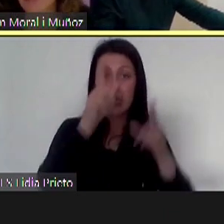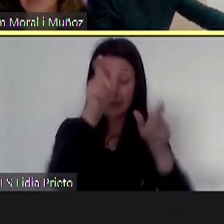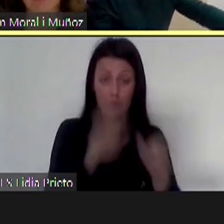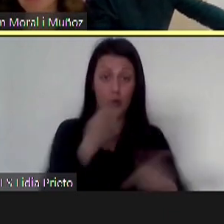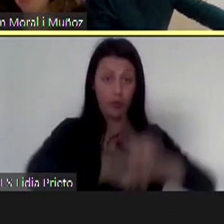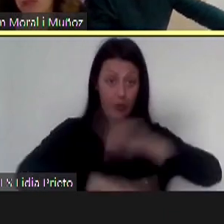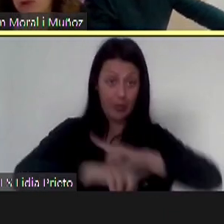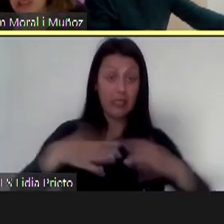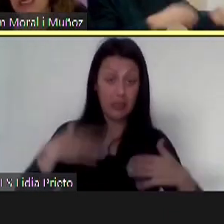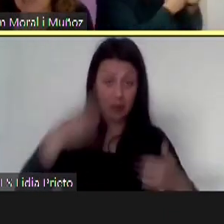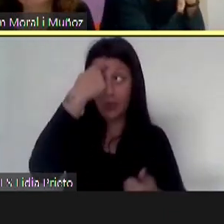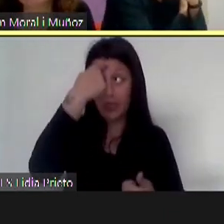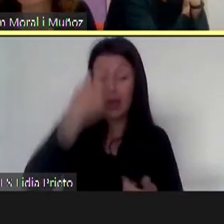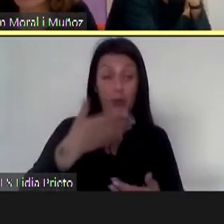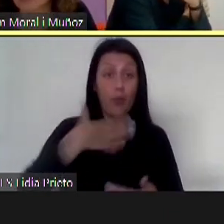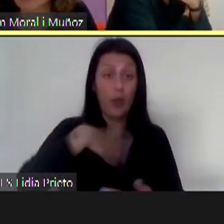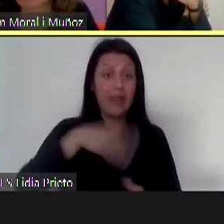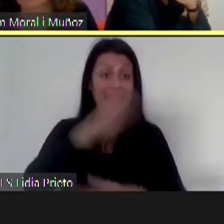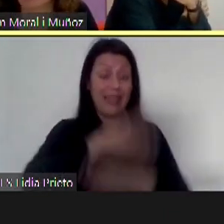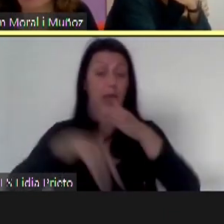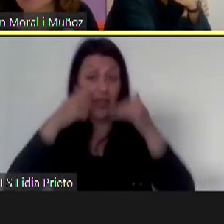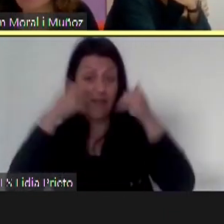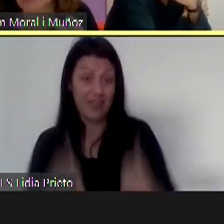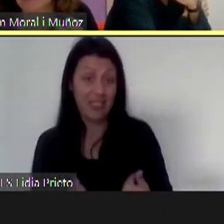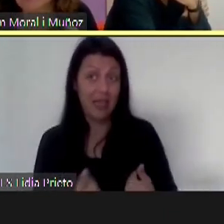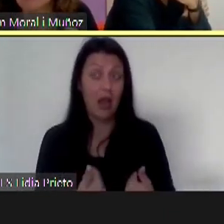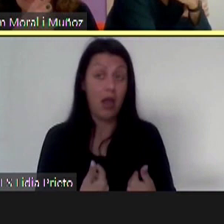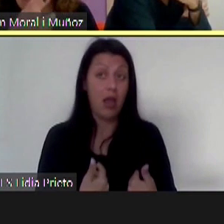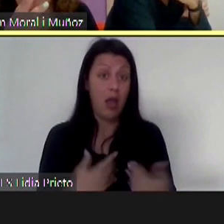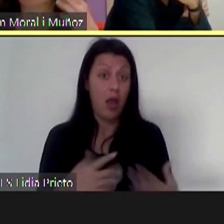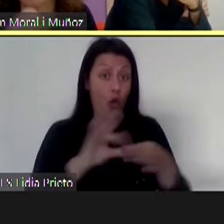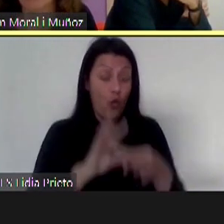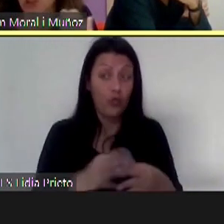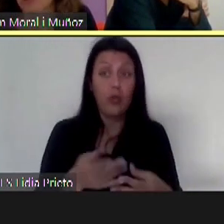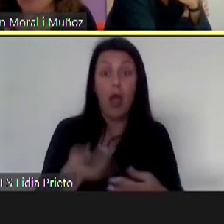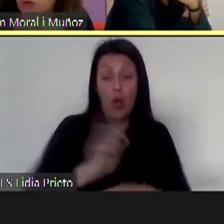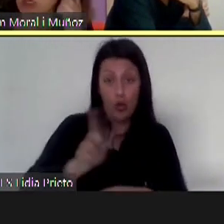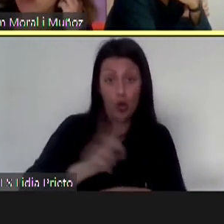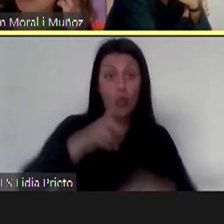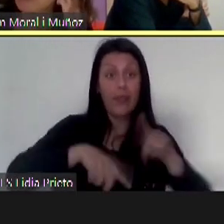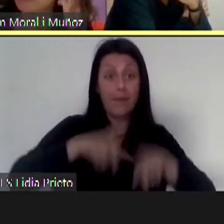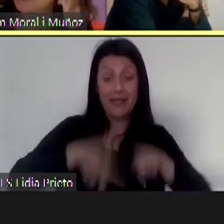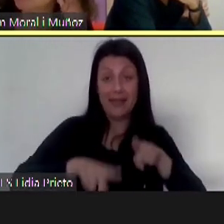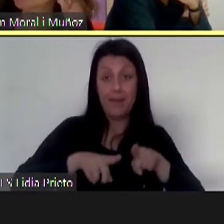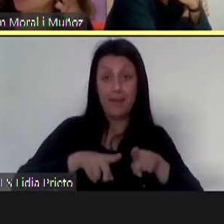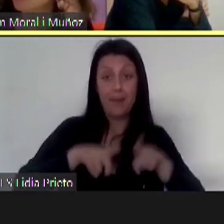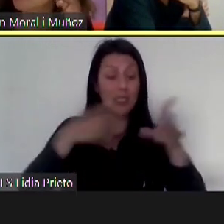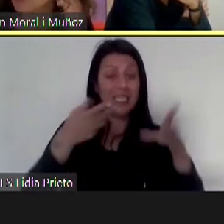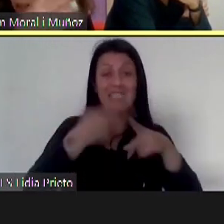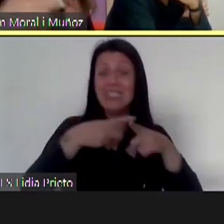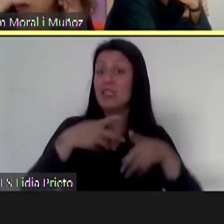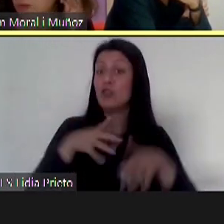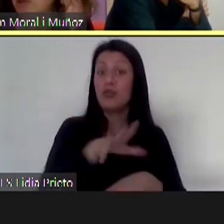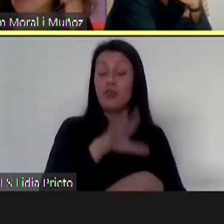discapacidad física también, pueden no tenerla, etcétera, pero lo más importante es la comprensión de las cosas. Entonces, si existe un